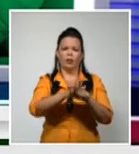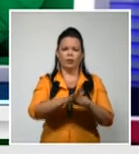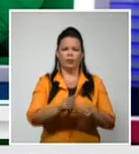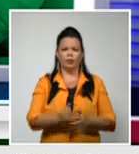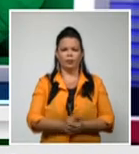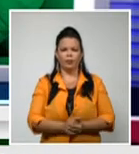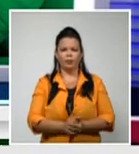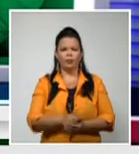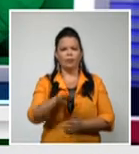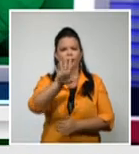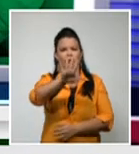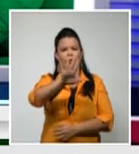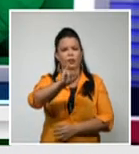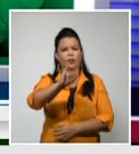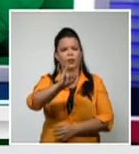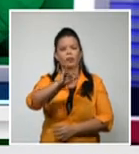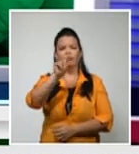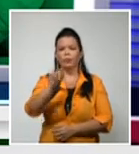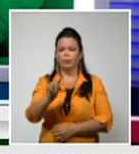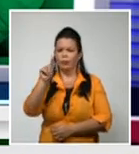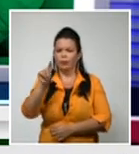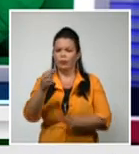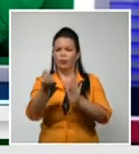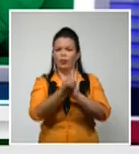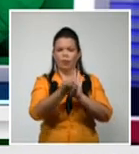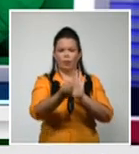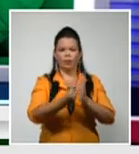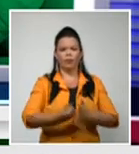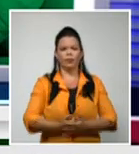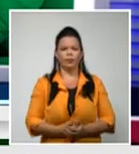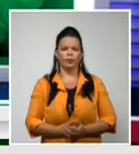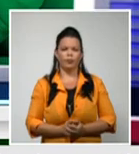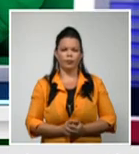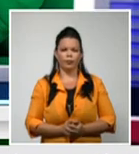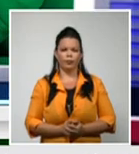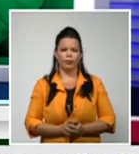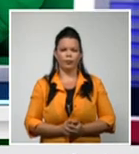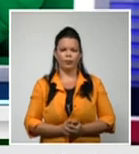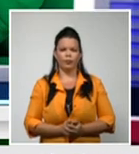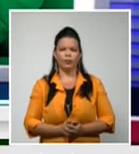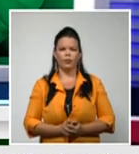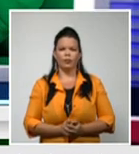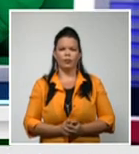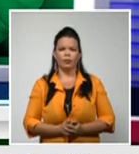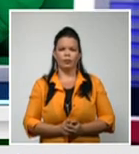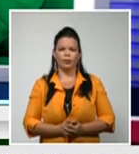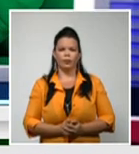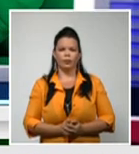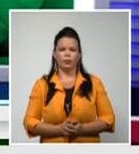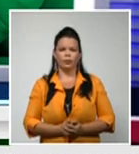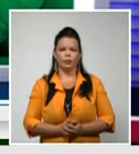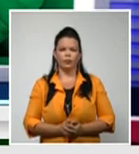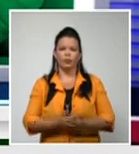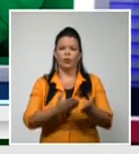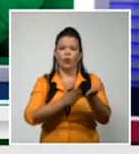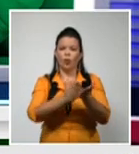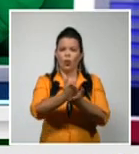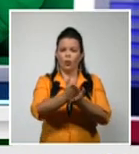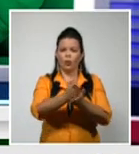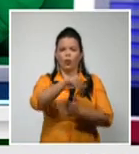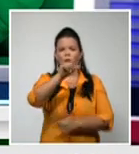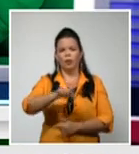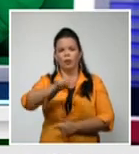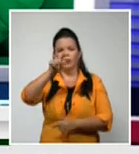56 pacientes confirmados, y todavía una cifra muy elevada de pacientes críticos, 32,